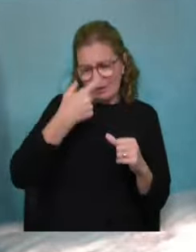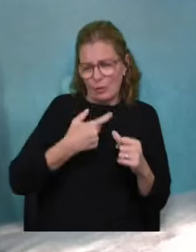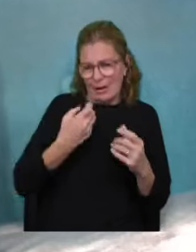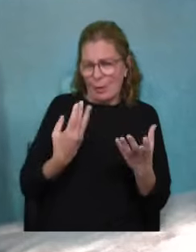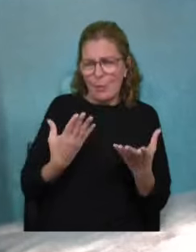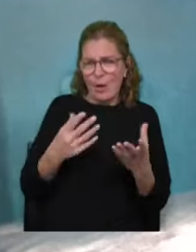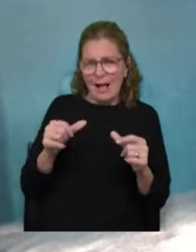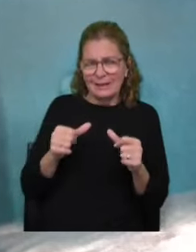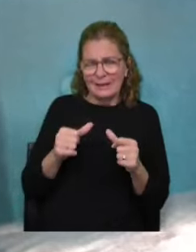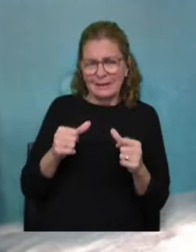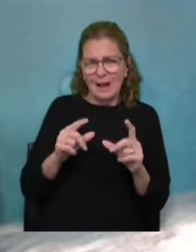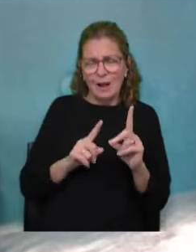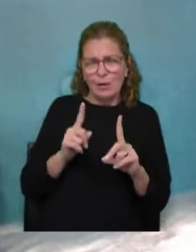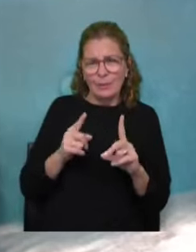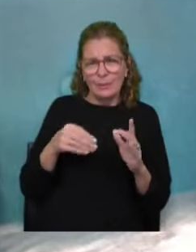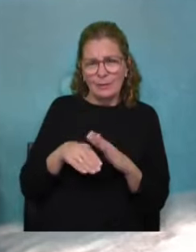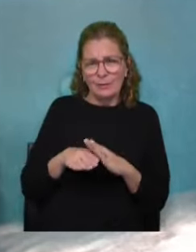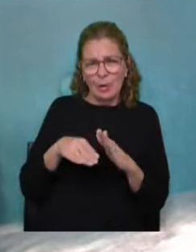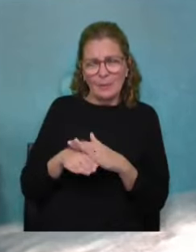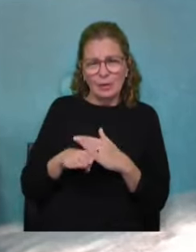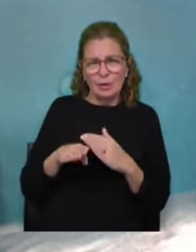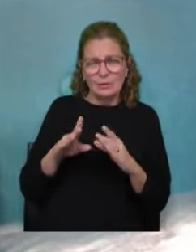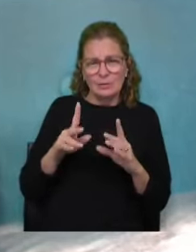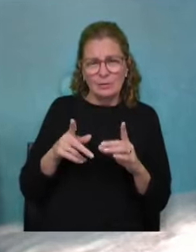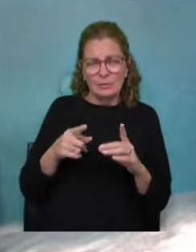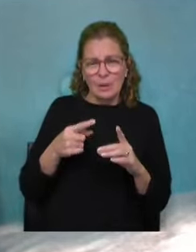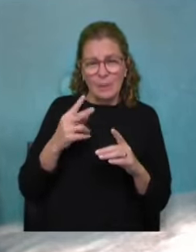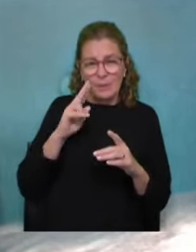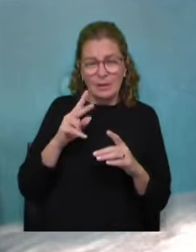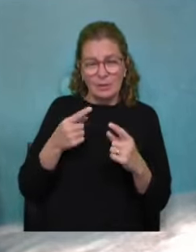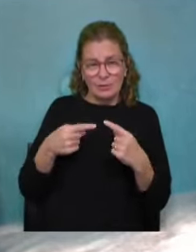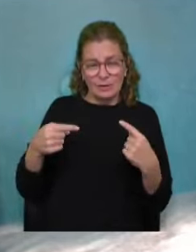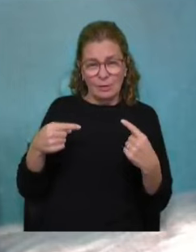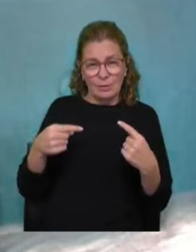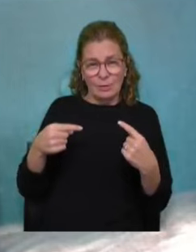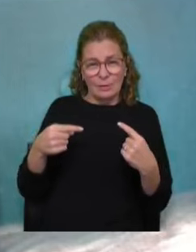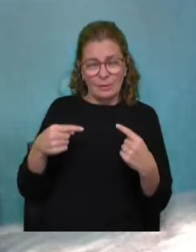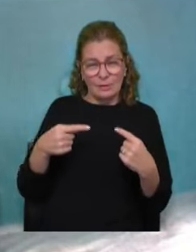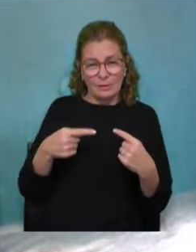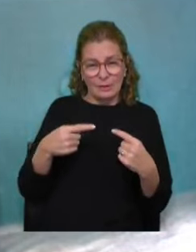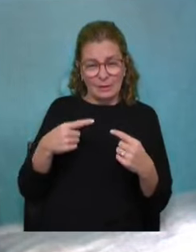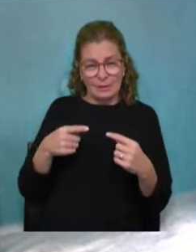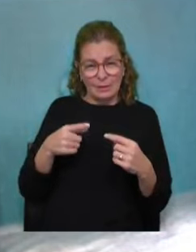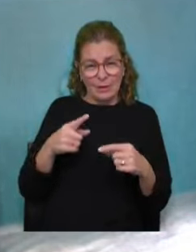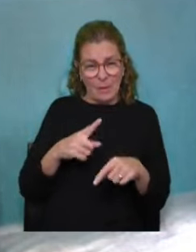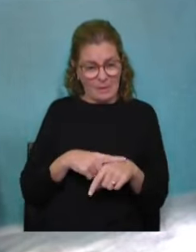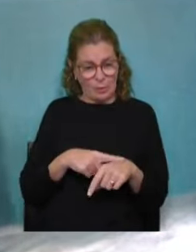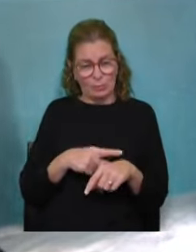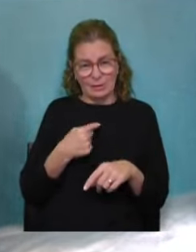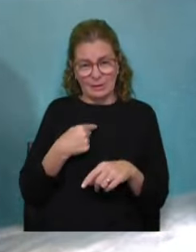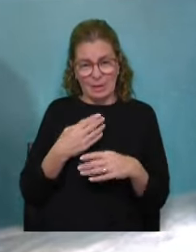sí. Tenía que ser alguien. Y se metió tanto en el personaje que le empezaron a pasar cosas como que en determinados minutos